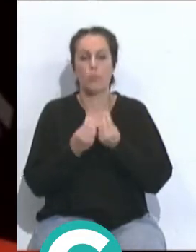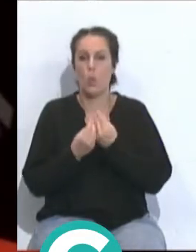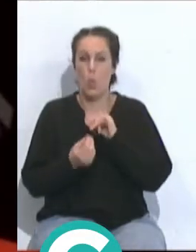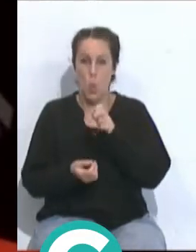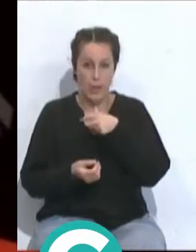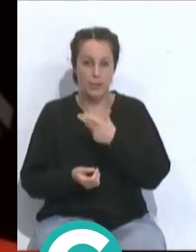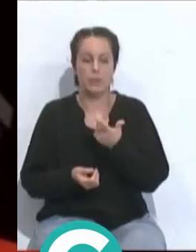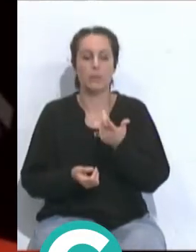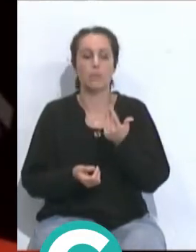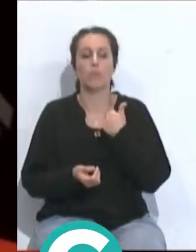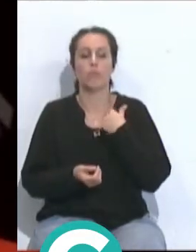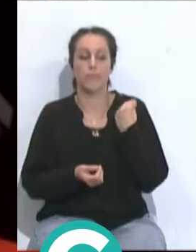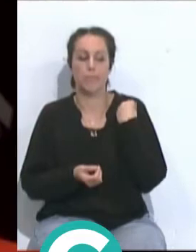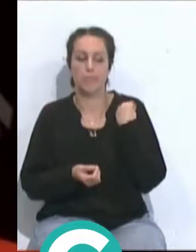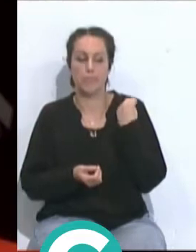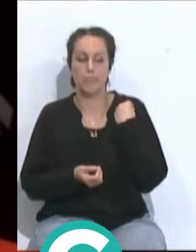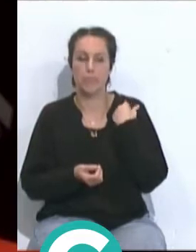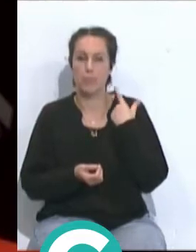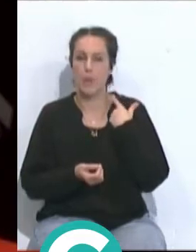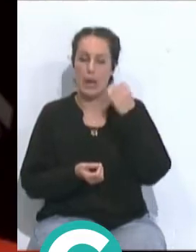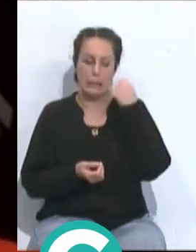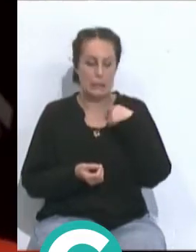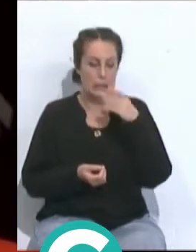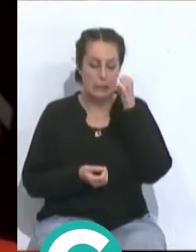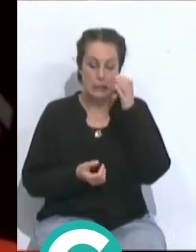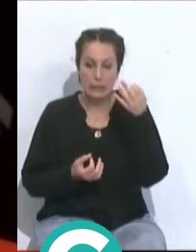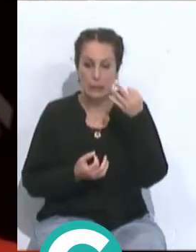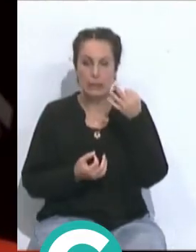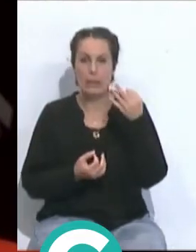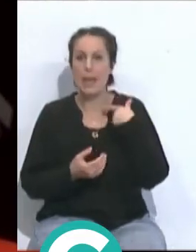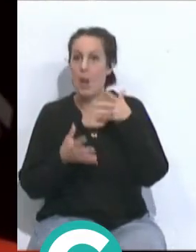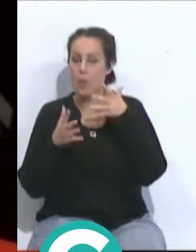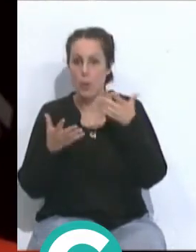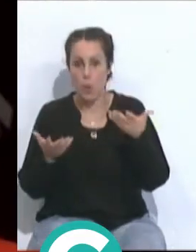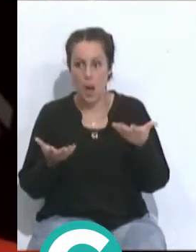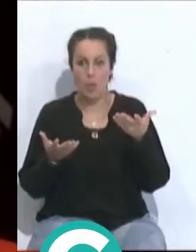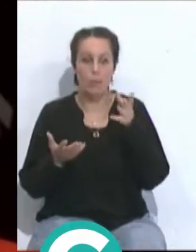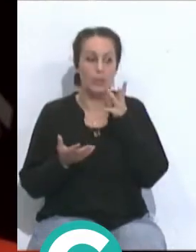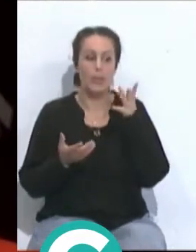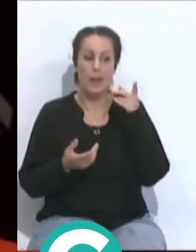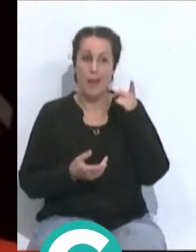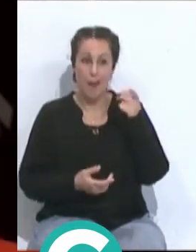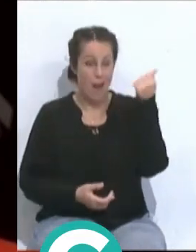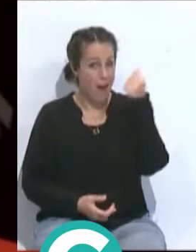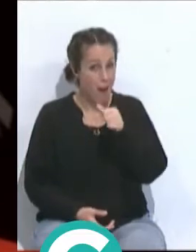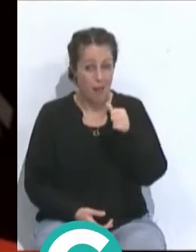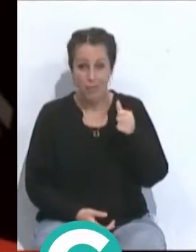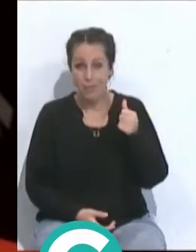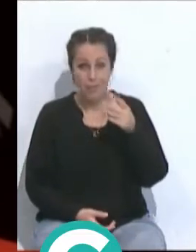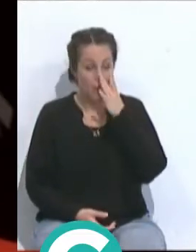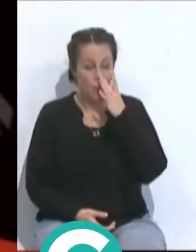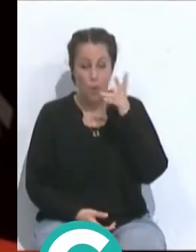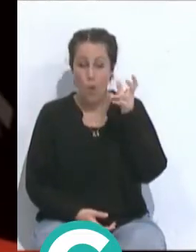el que él me preguntaba qué podía escuchar de Juan Carlos, qué le recomendaba que escuchara, porque él no escucha nada de